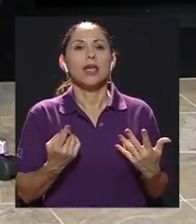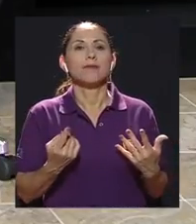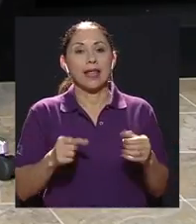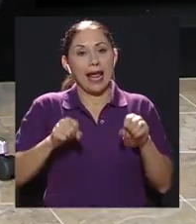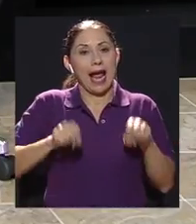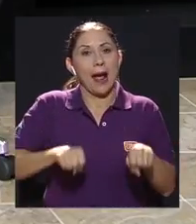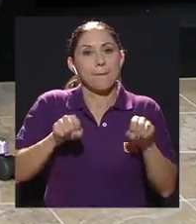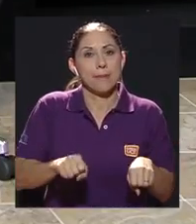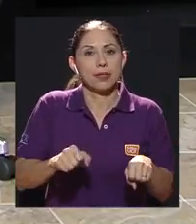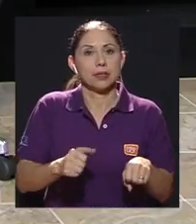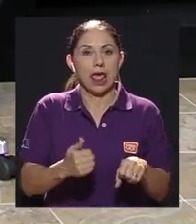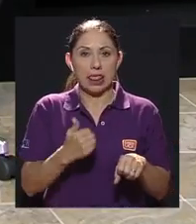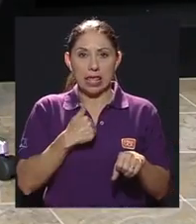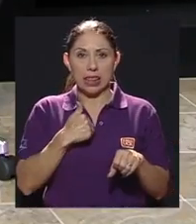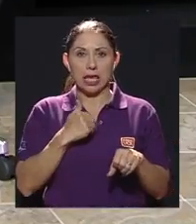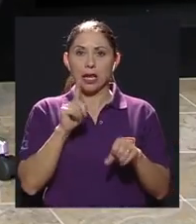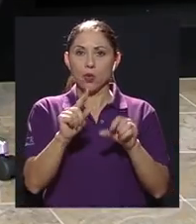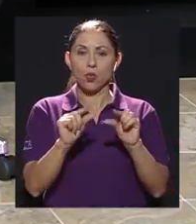grupo